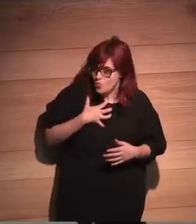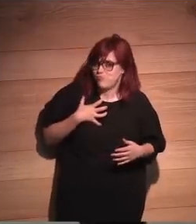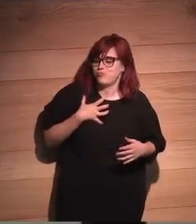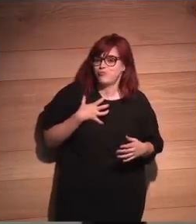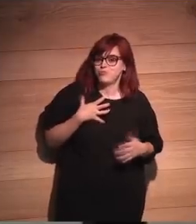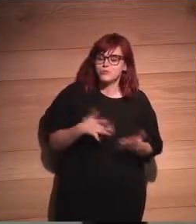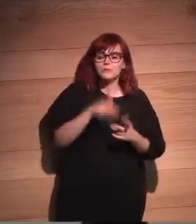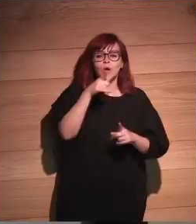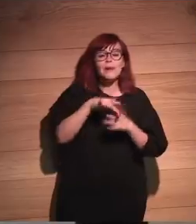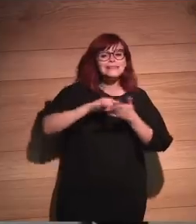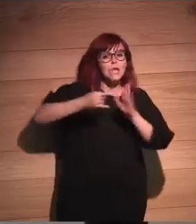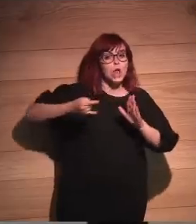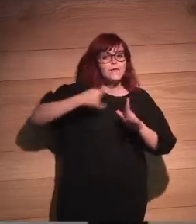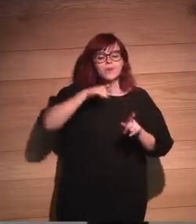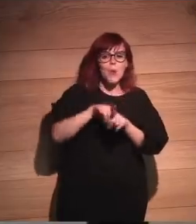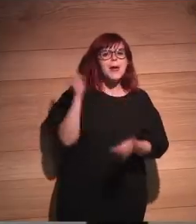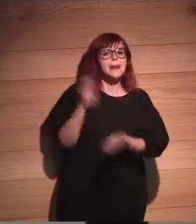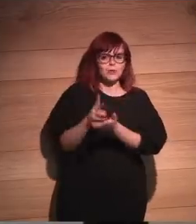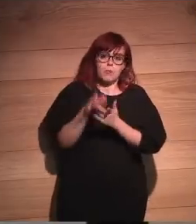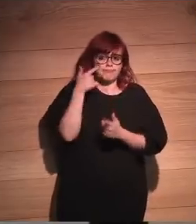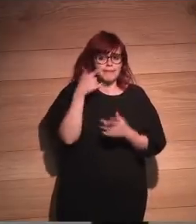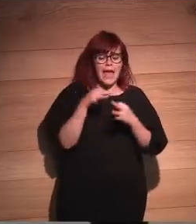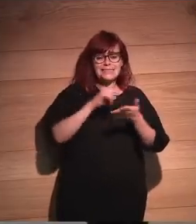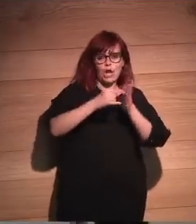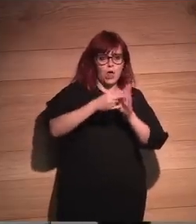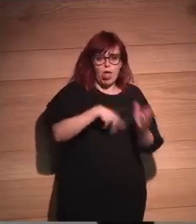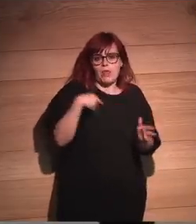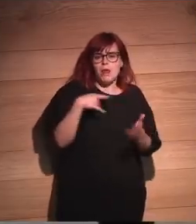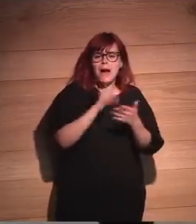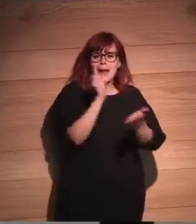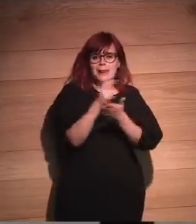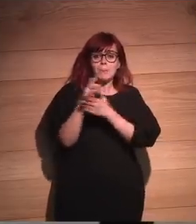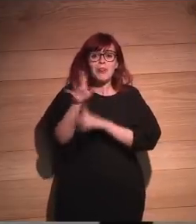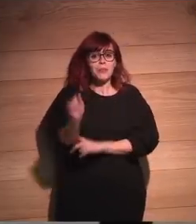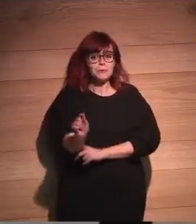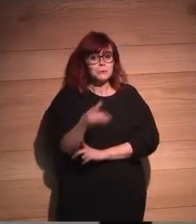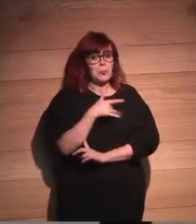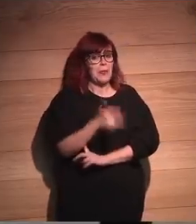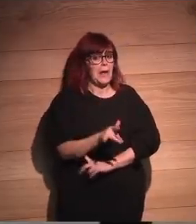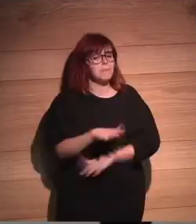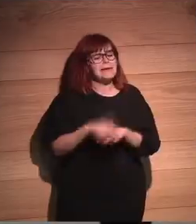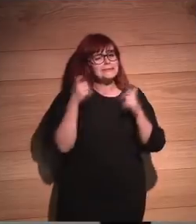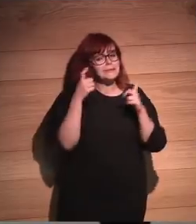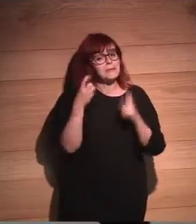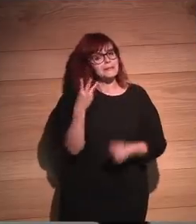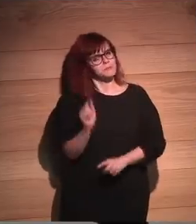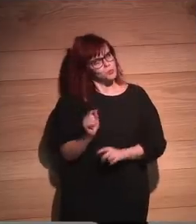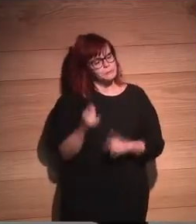que la tecnología tiene un reto, tiene muchos retos. La tecnología, 5 minutos, voy a intentar que sean